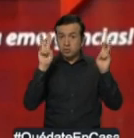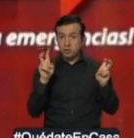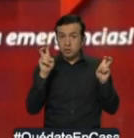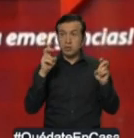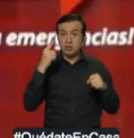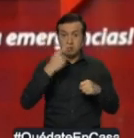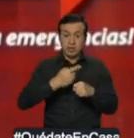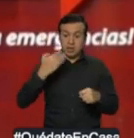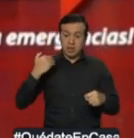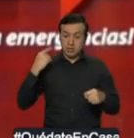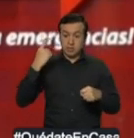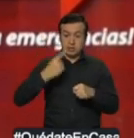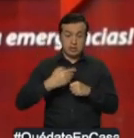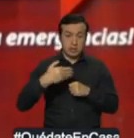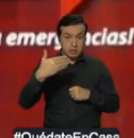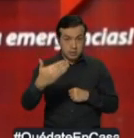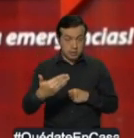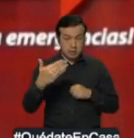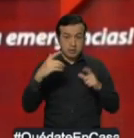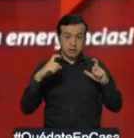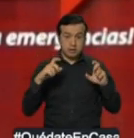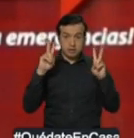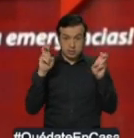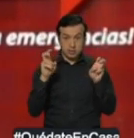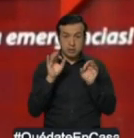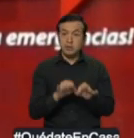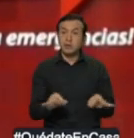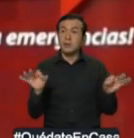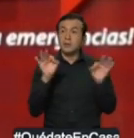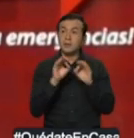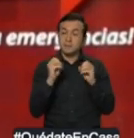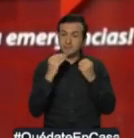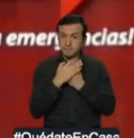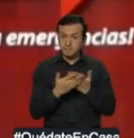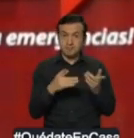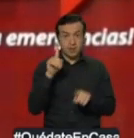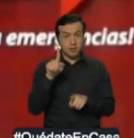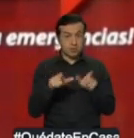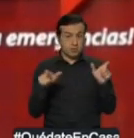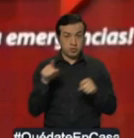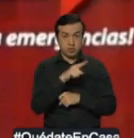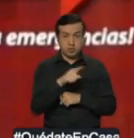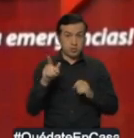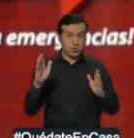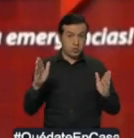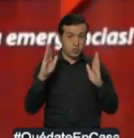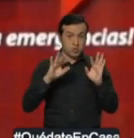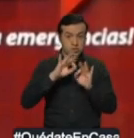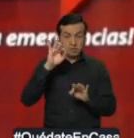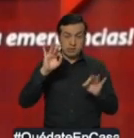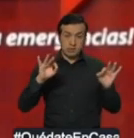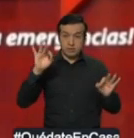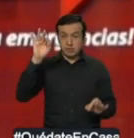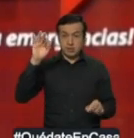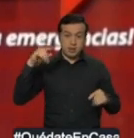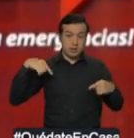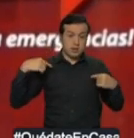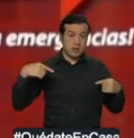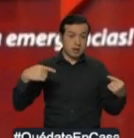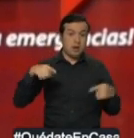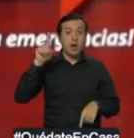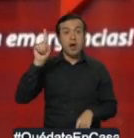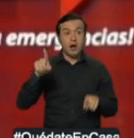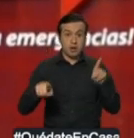el día anterior este es un tema importante para quienes siguen los datos y su evolución todos los días en